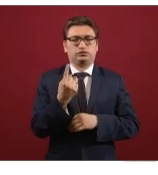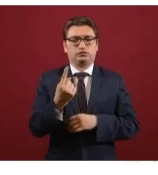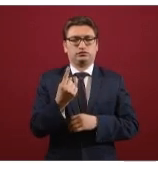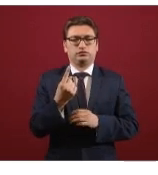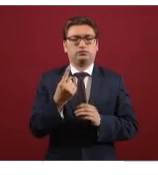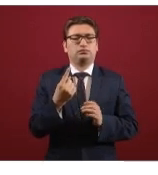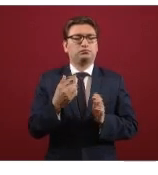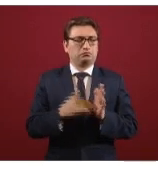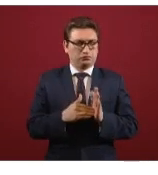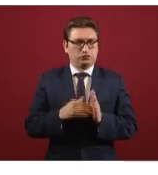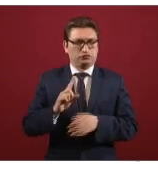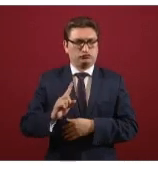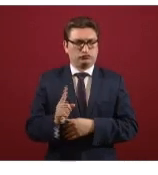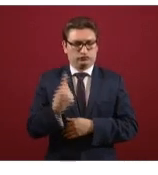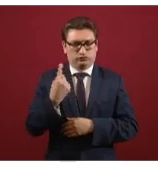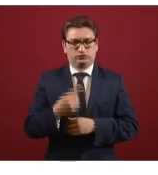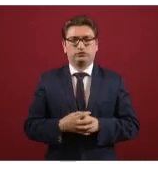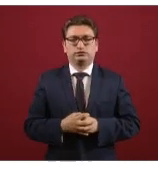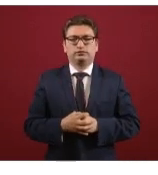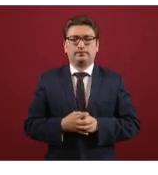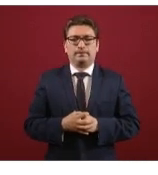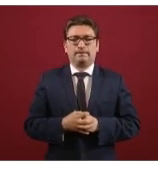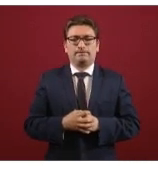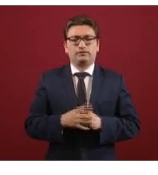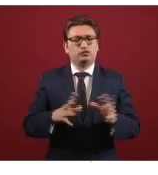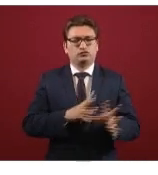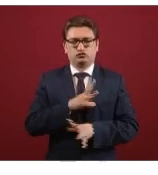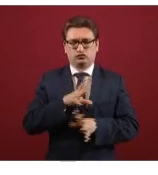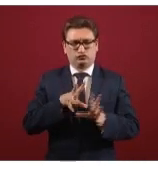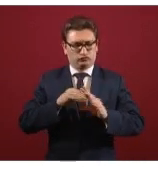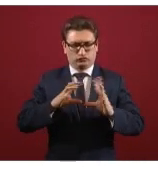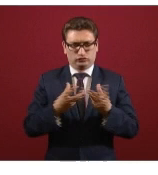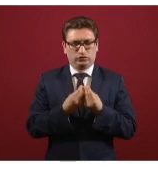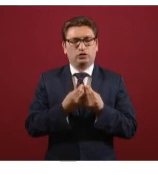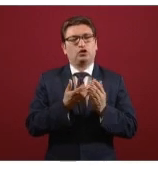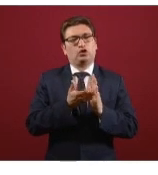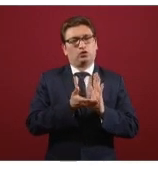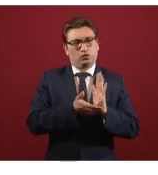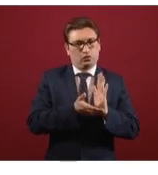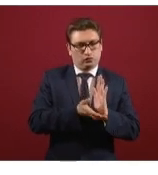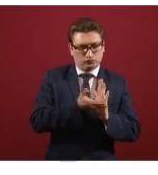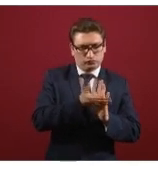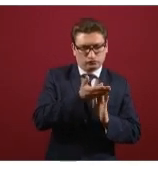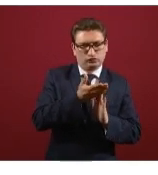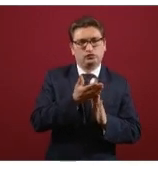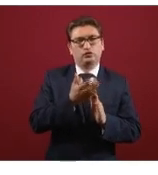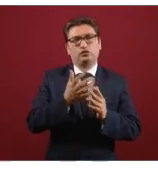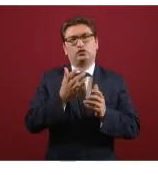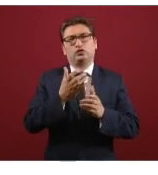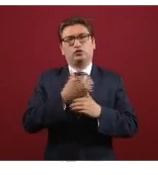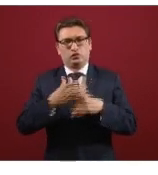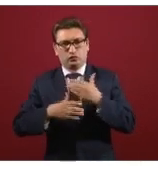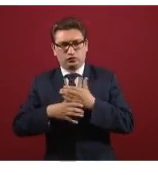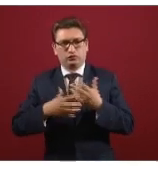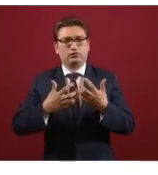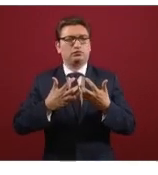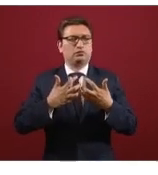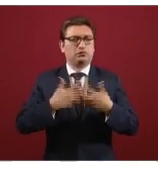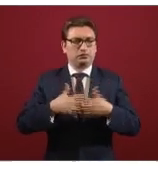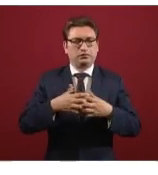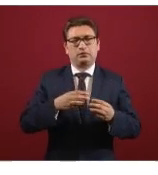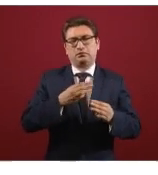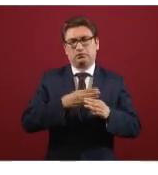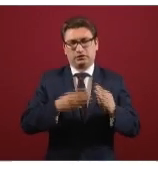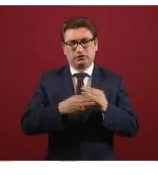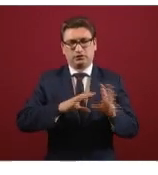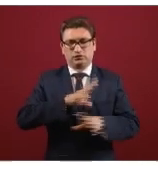mil dólares y el monto integrado con la construcción con los equipos con material